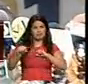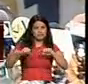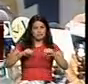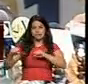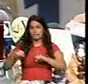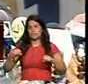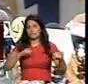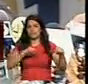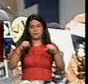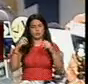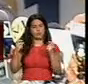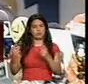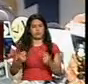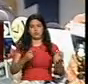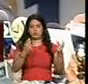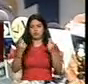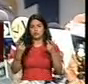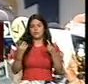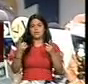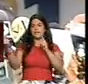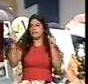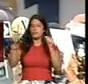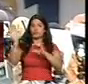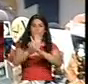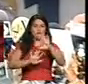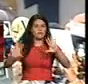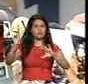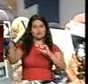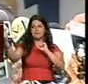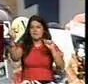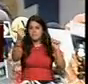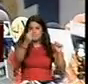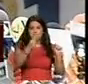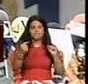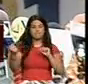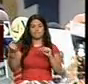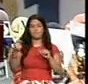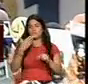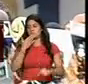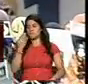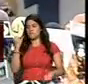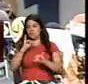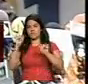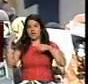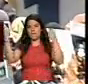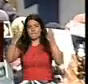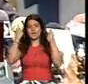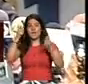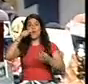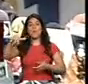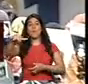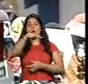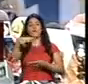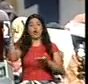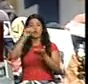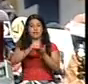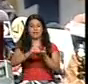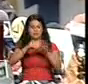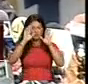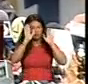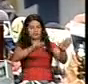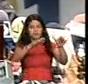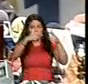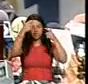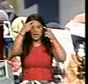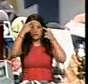eh con debate en todo el país Acabamos de salir de una campaña donde el pueblo ratificó al el presidente Chávez con